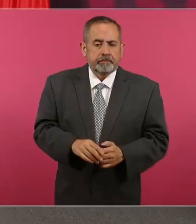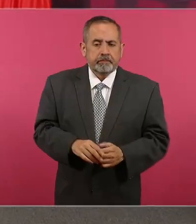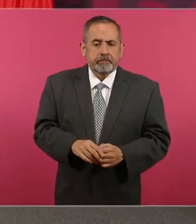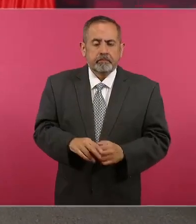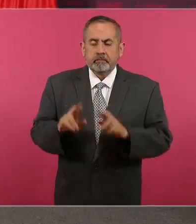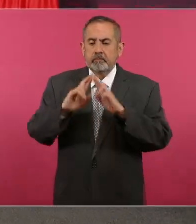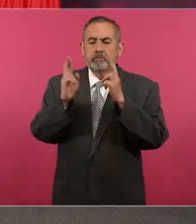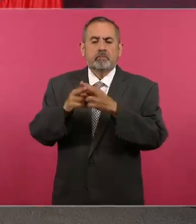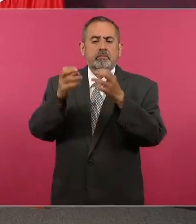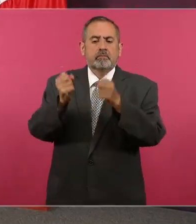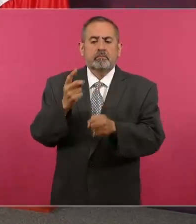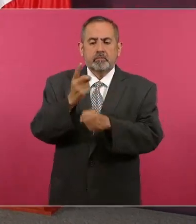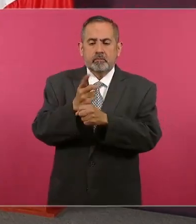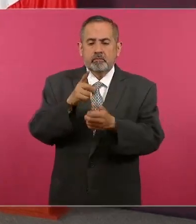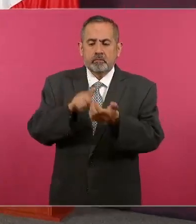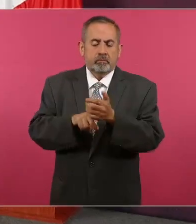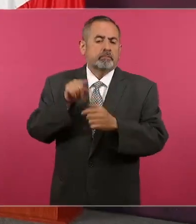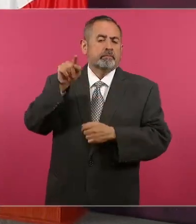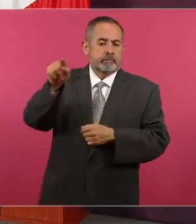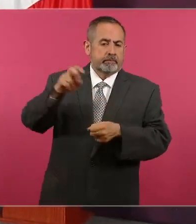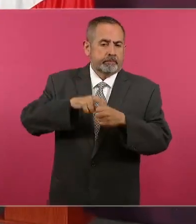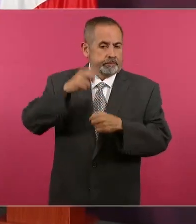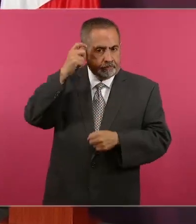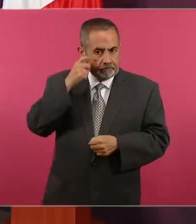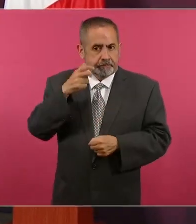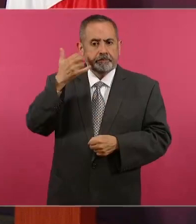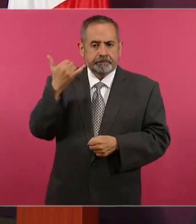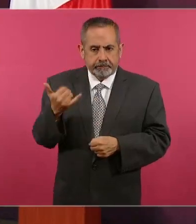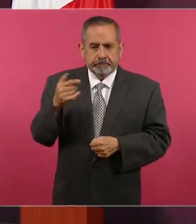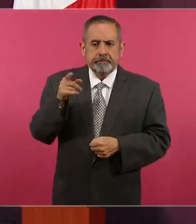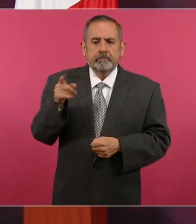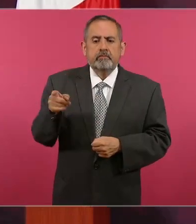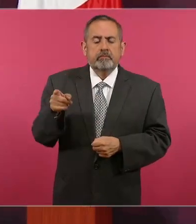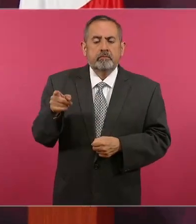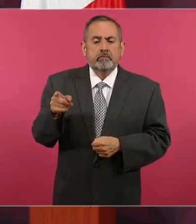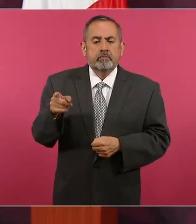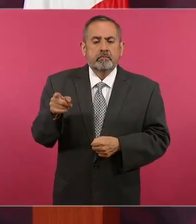la reunión de seguridad y.